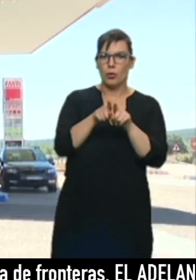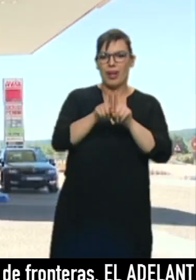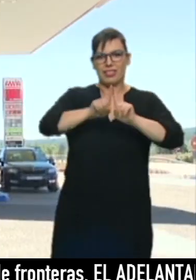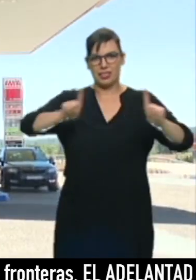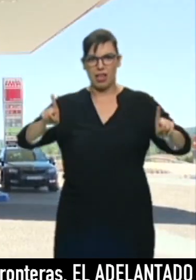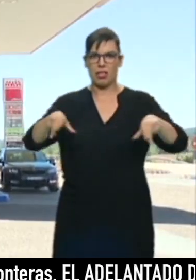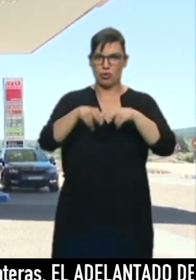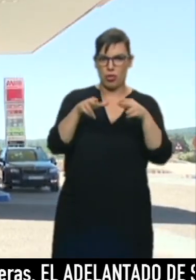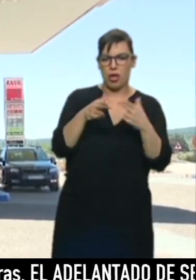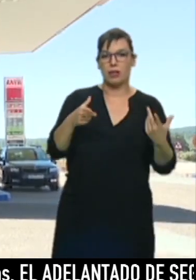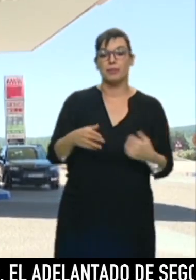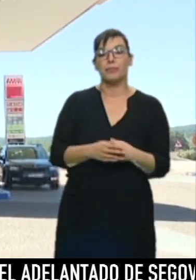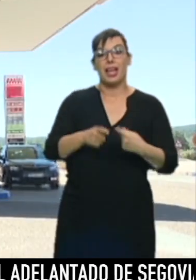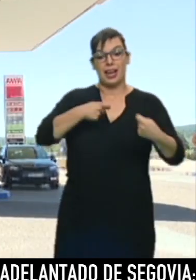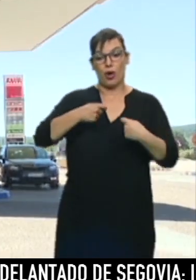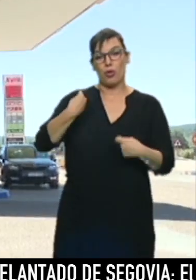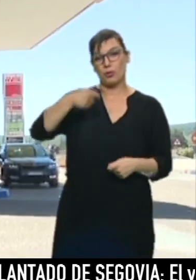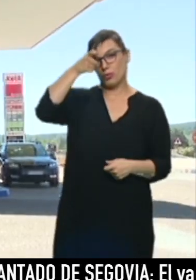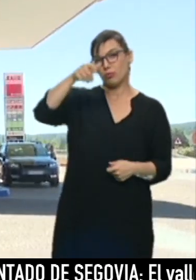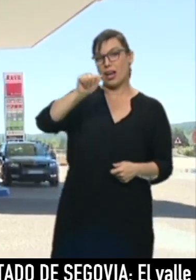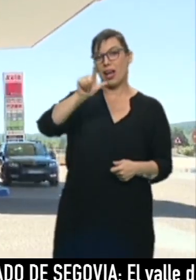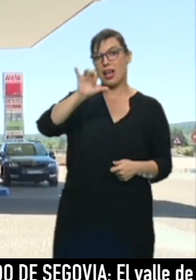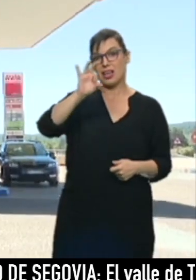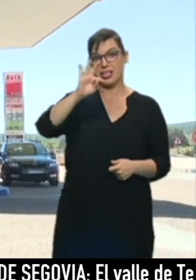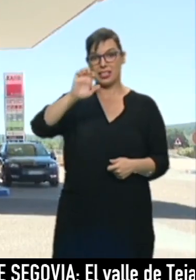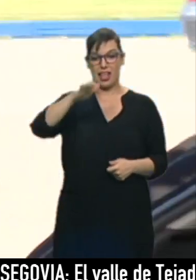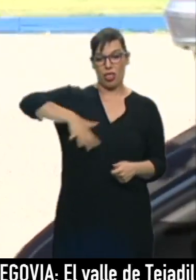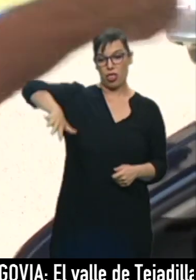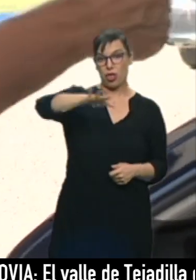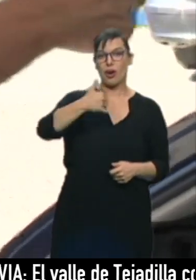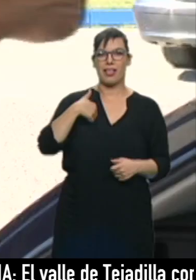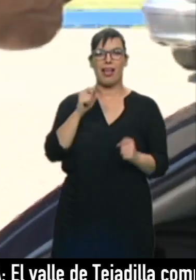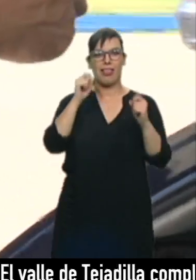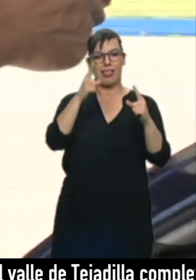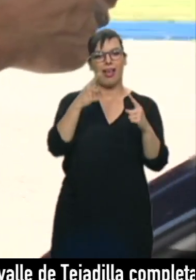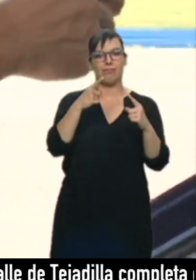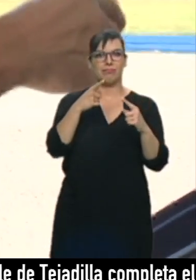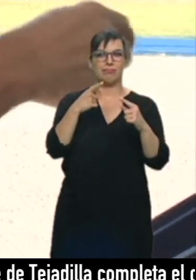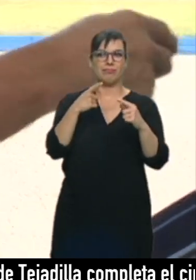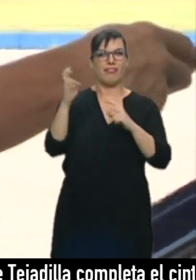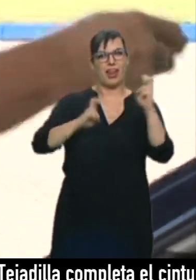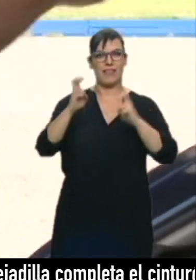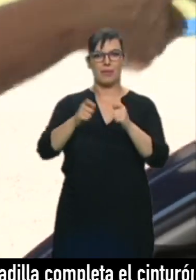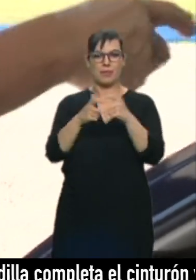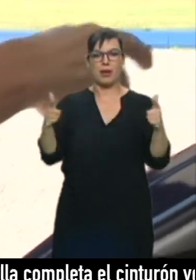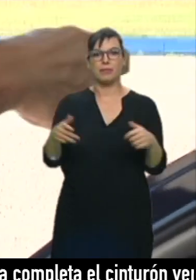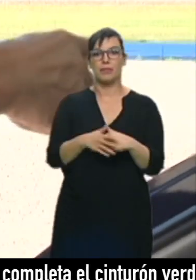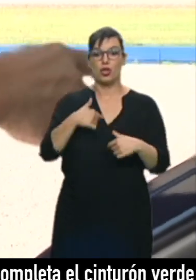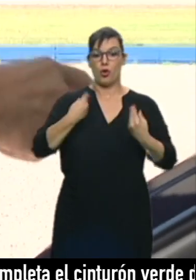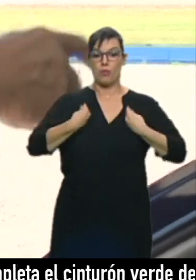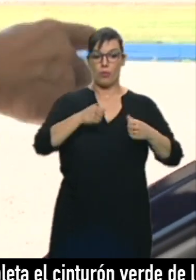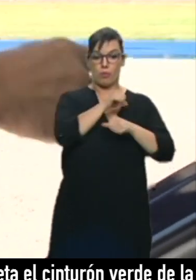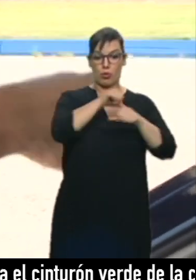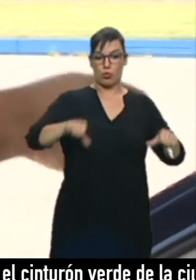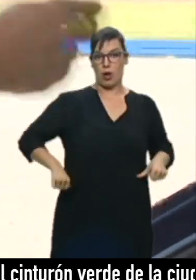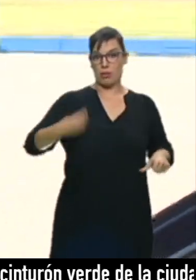Y los negocios de la zona en Aliste ya empiezan a notar el mayor tráfico de personas. Yo vivo en Portugal, allí cerca de la